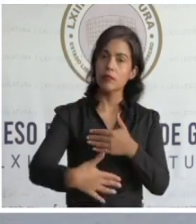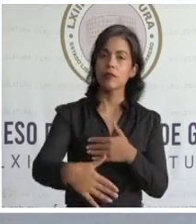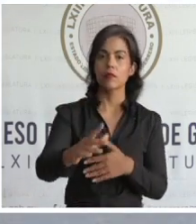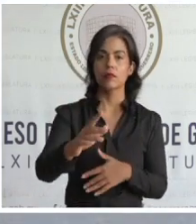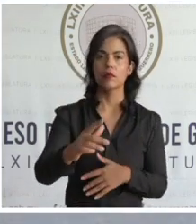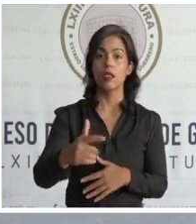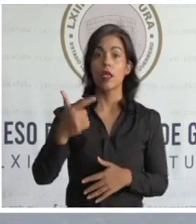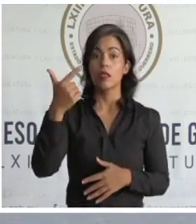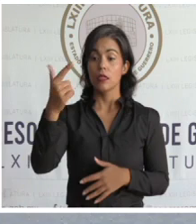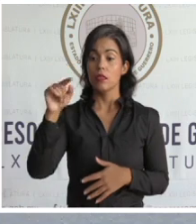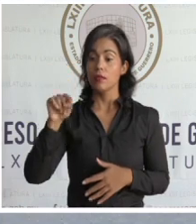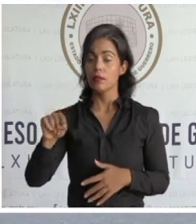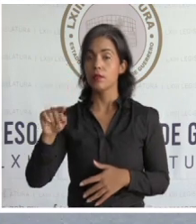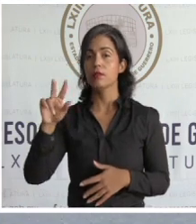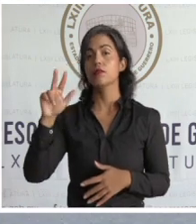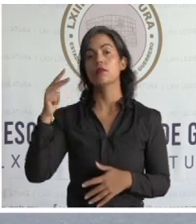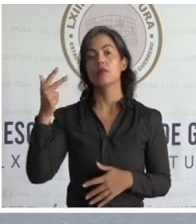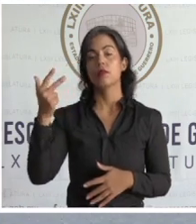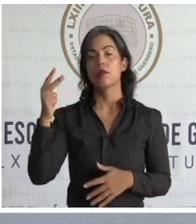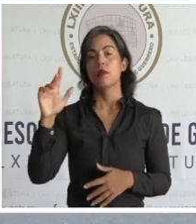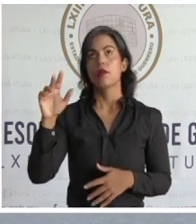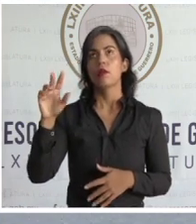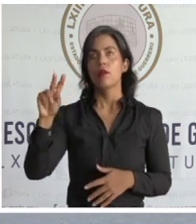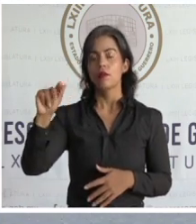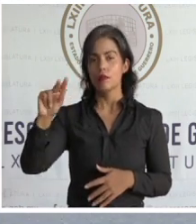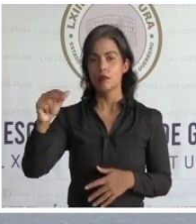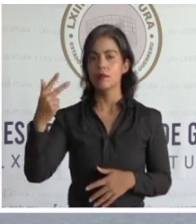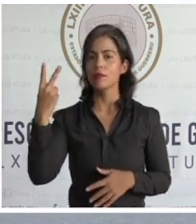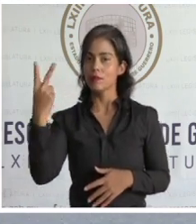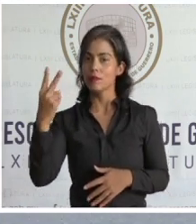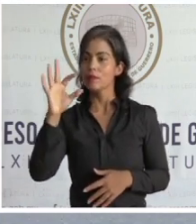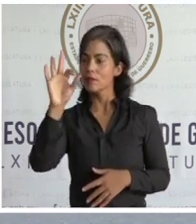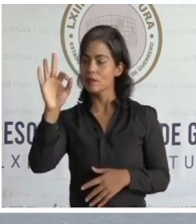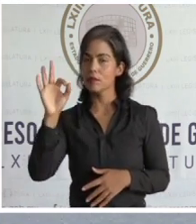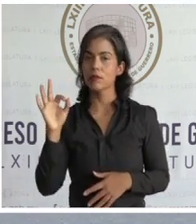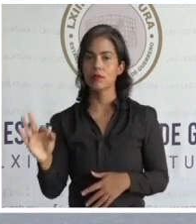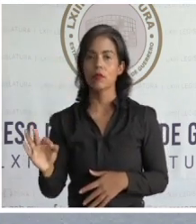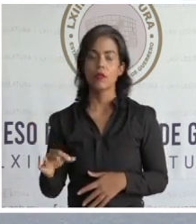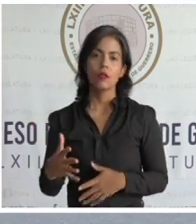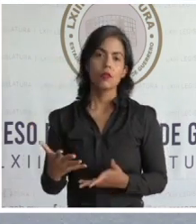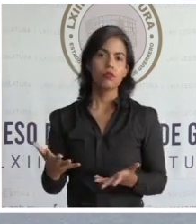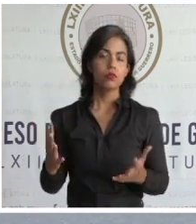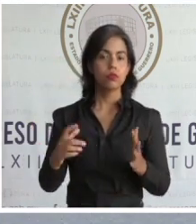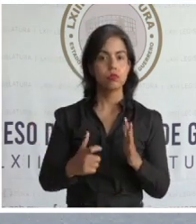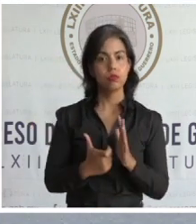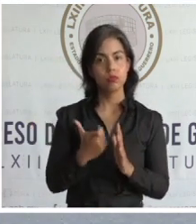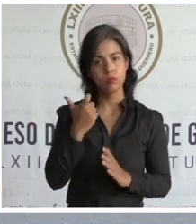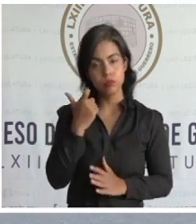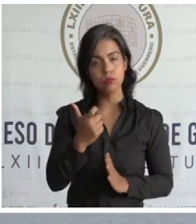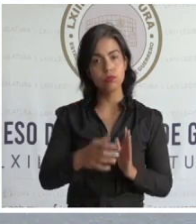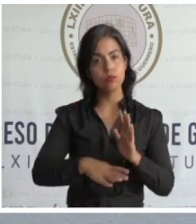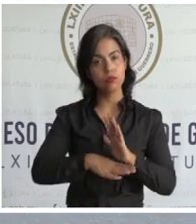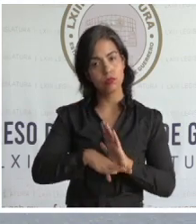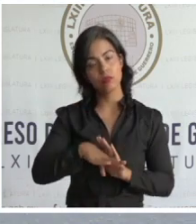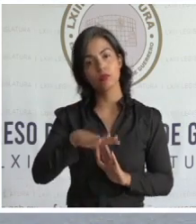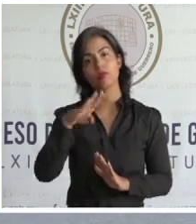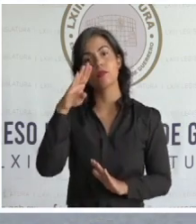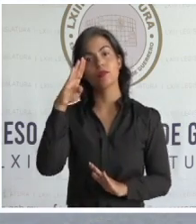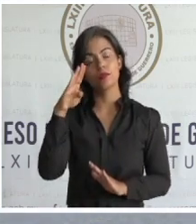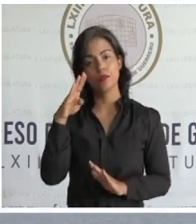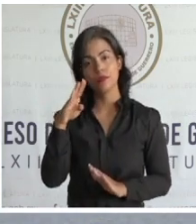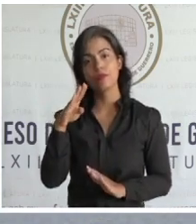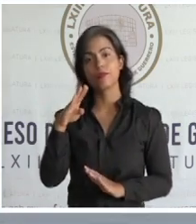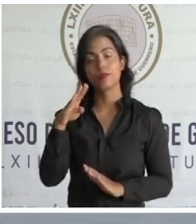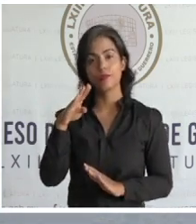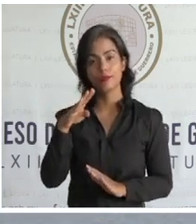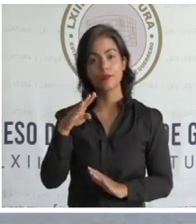7.82%, lo que representa un duro golpe para la economía guerrerense, la cual en gran parte vive